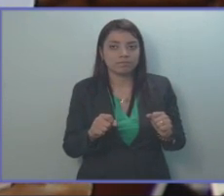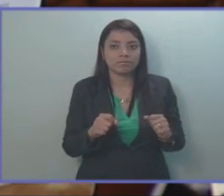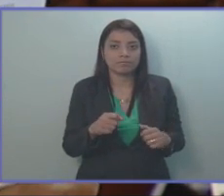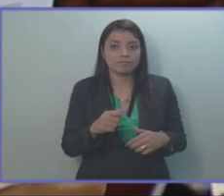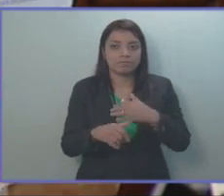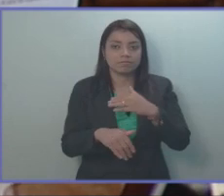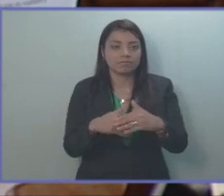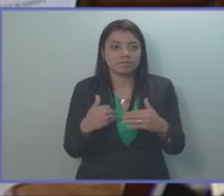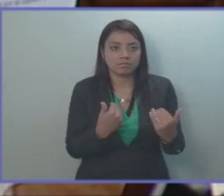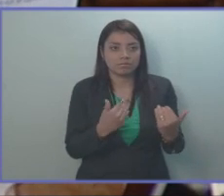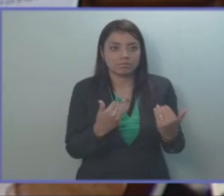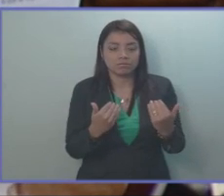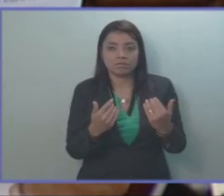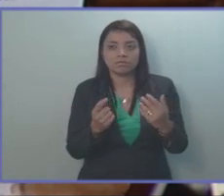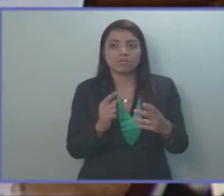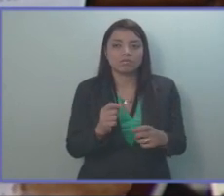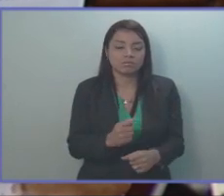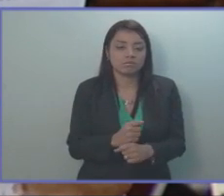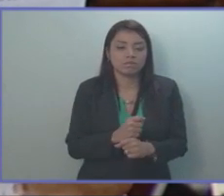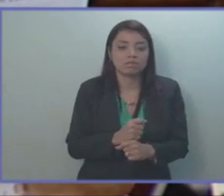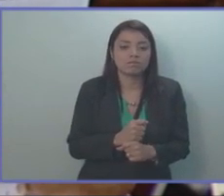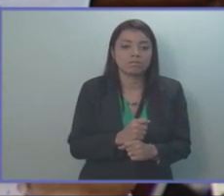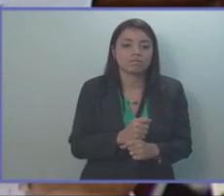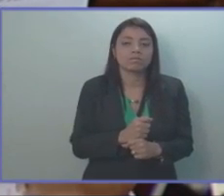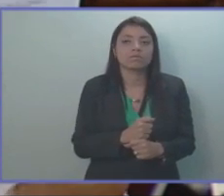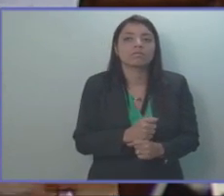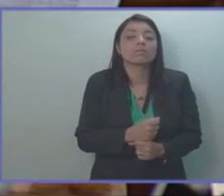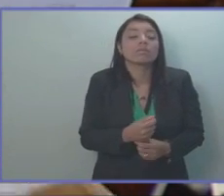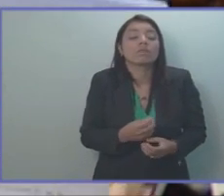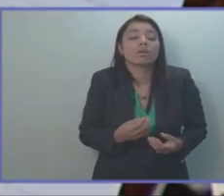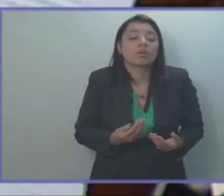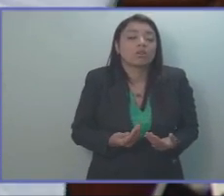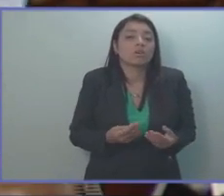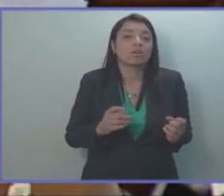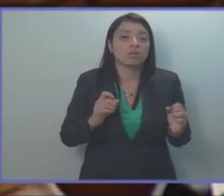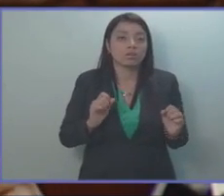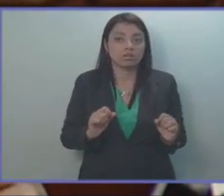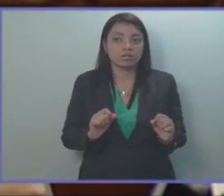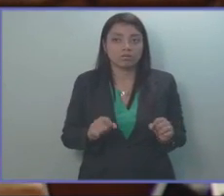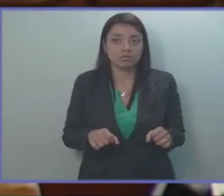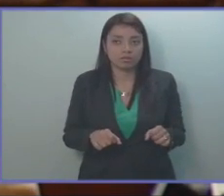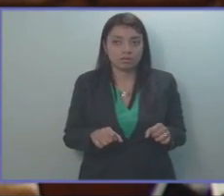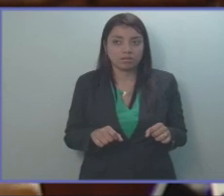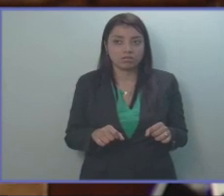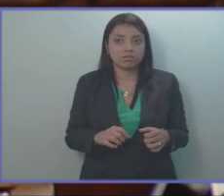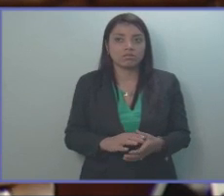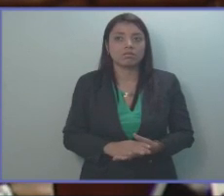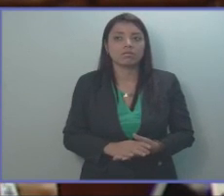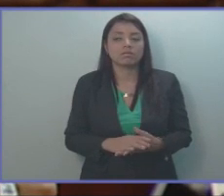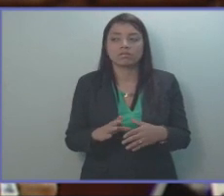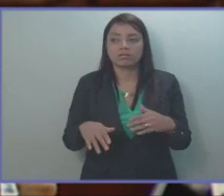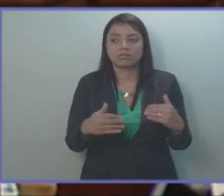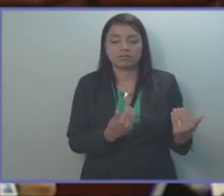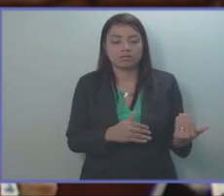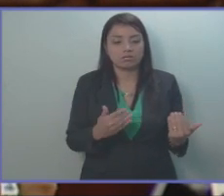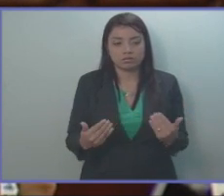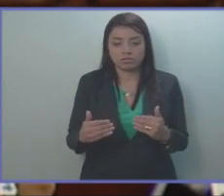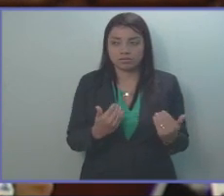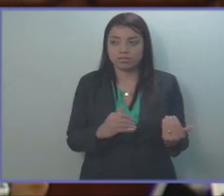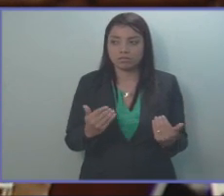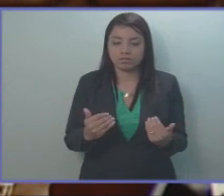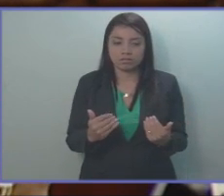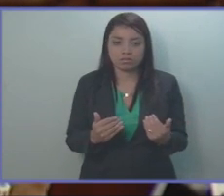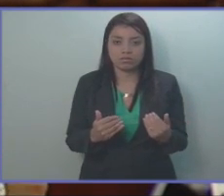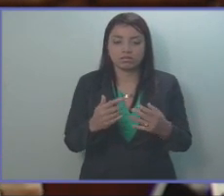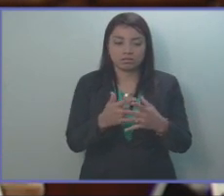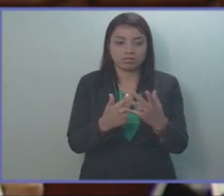actos de desestabilización en el centro o que tomen parte en actividades vinculadas con